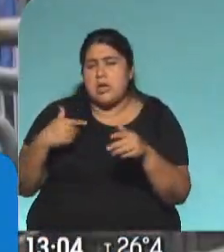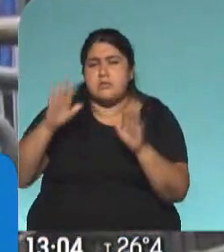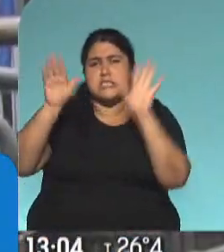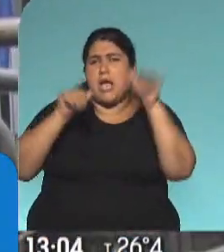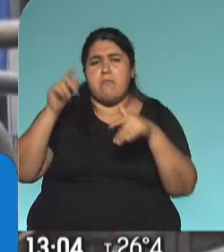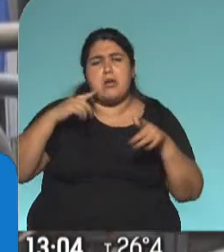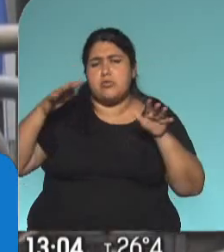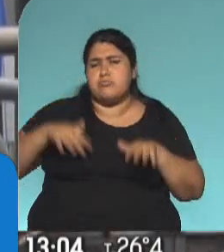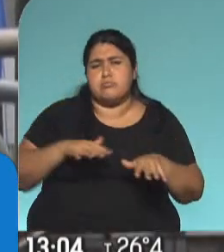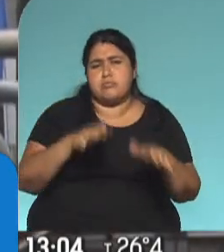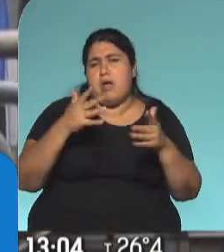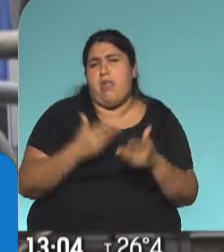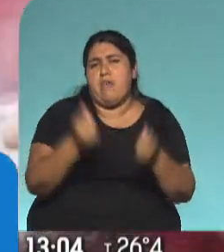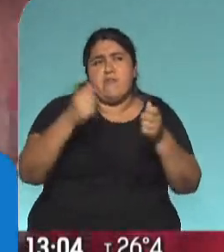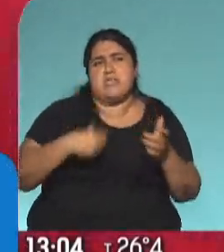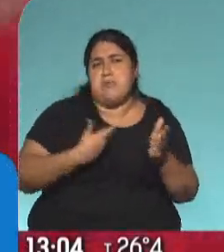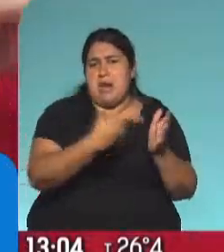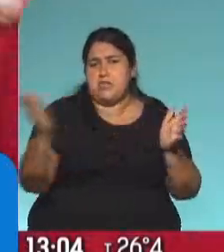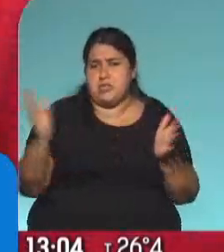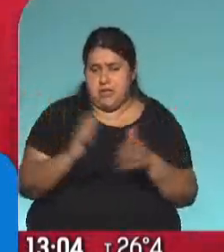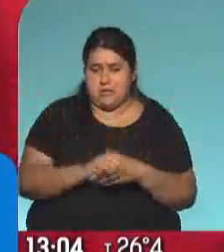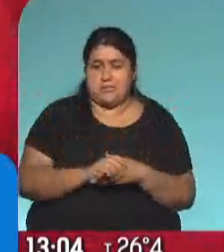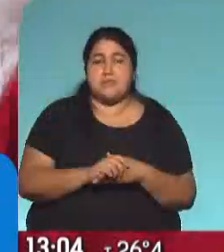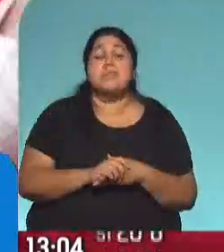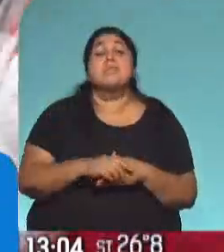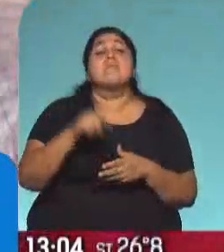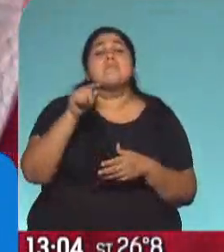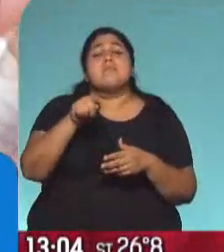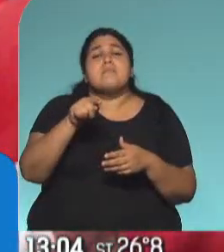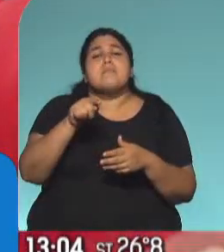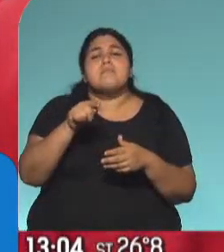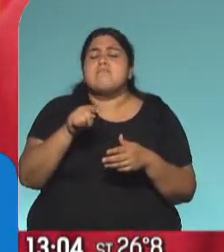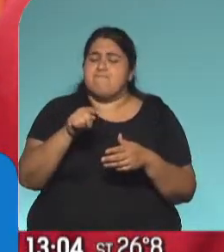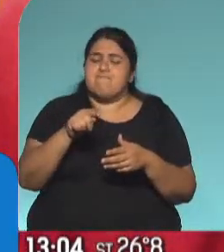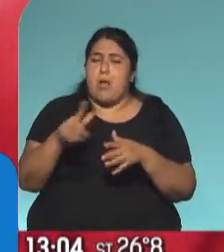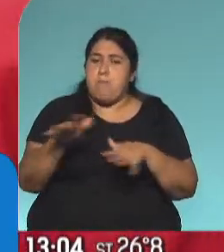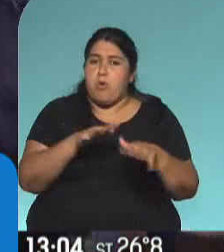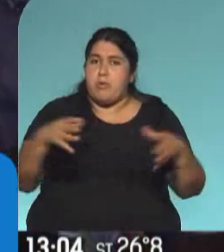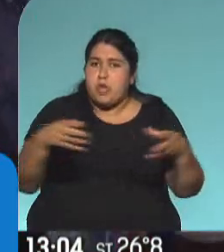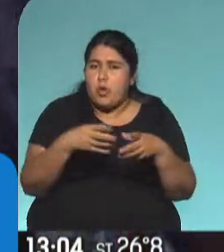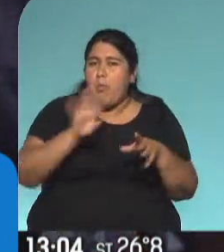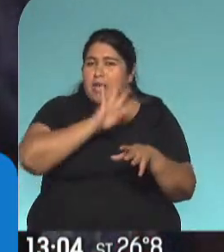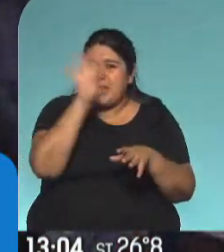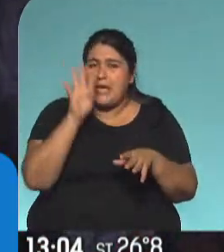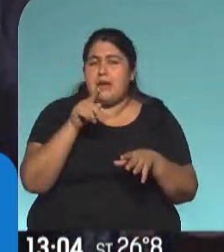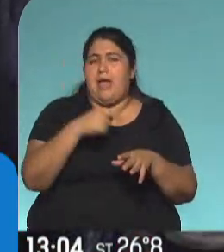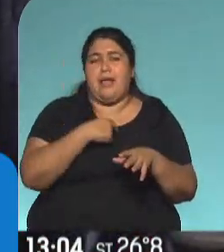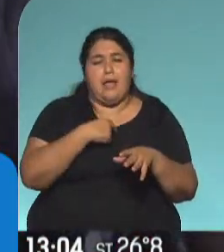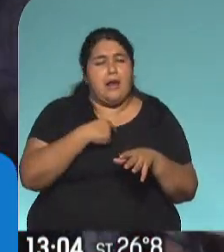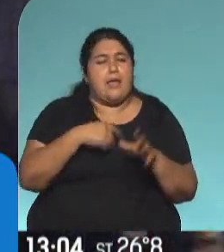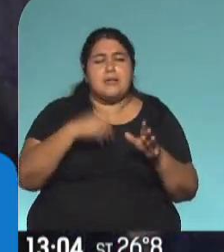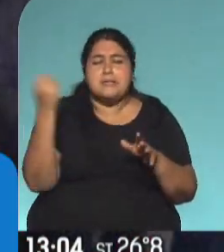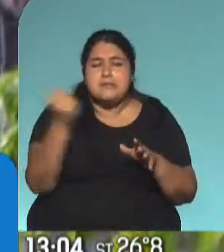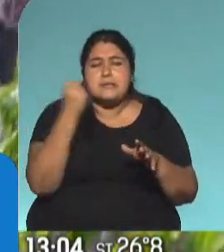en defensa de la voluntad popular. Con este escenario abierto, el movimiento indígena buscará regenerar el clima